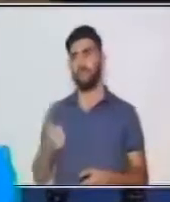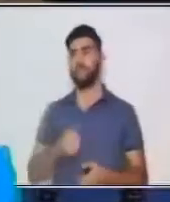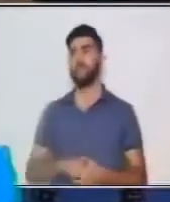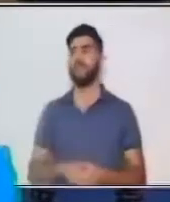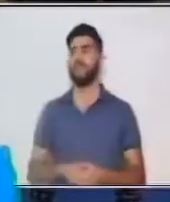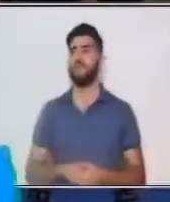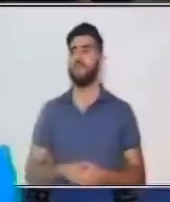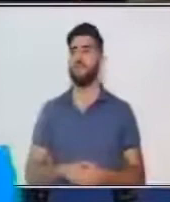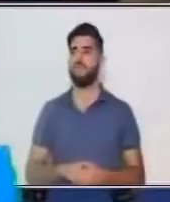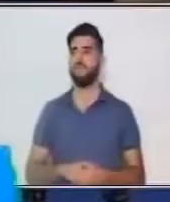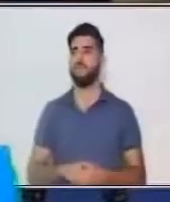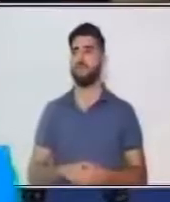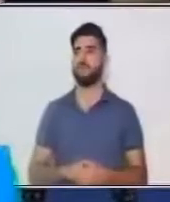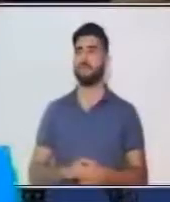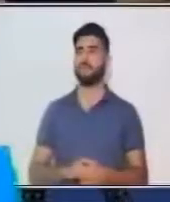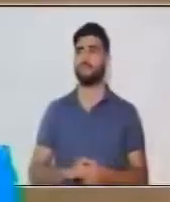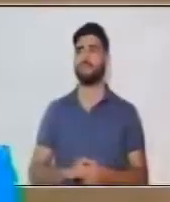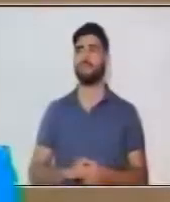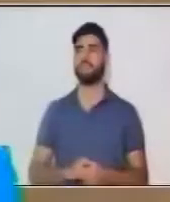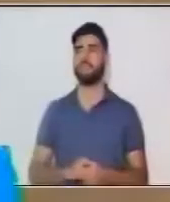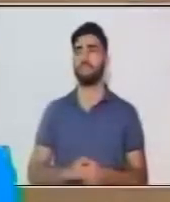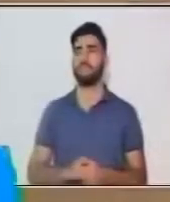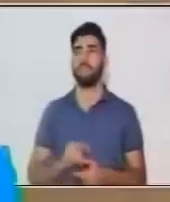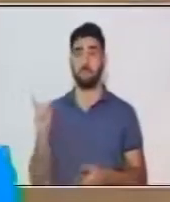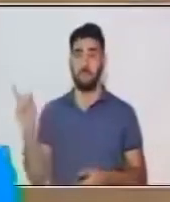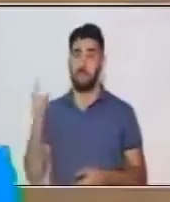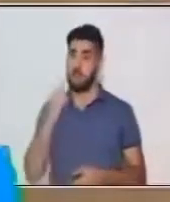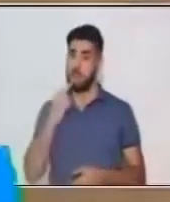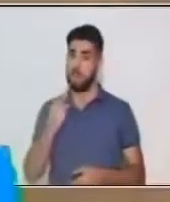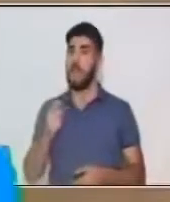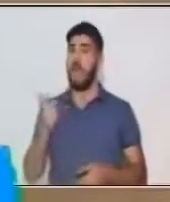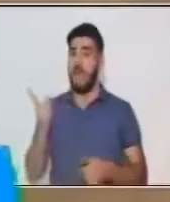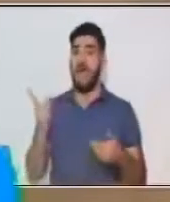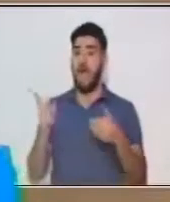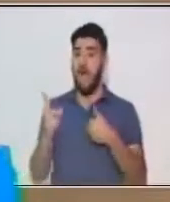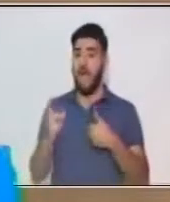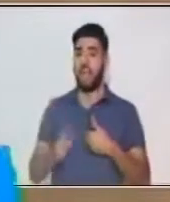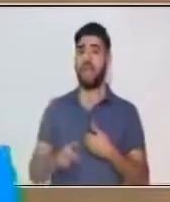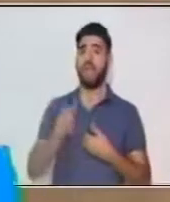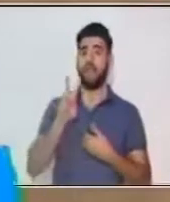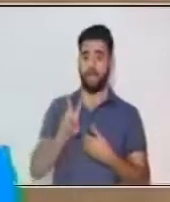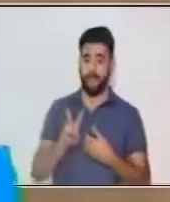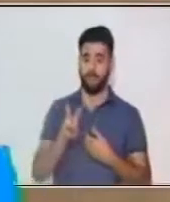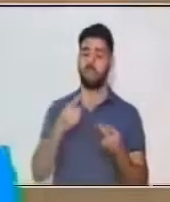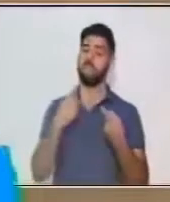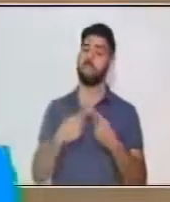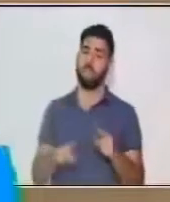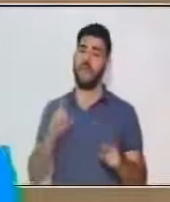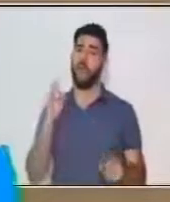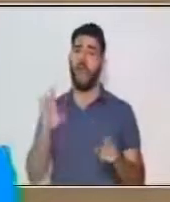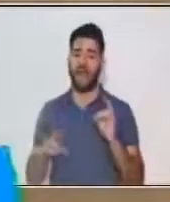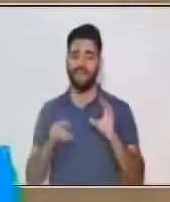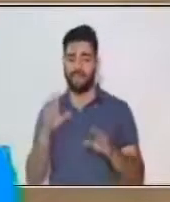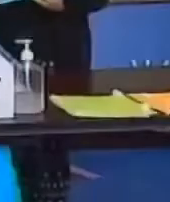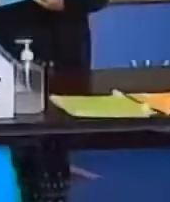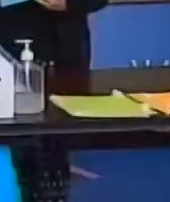Siguiente adivinanza. Dicen que son de 2. Pero siempre son de una. ¿A qué nos referimos?